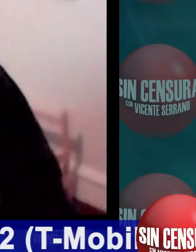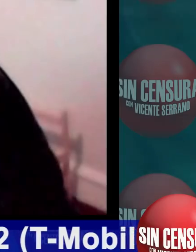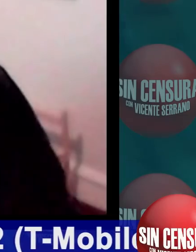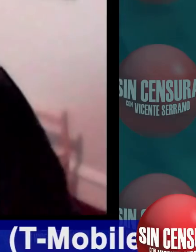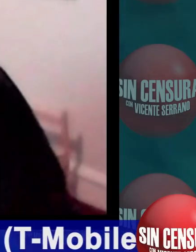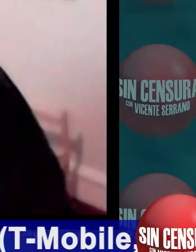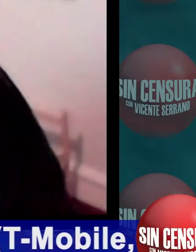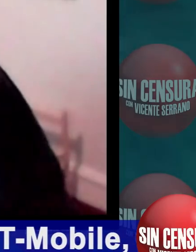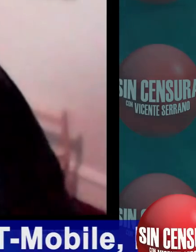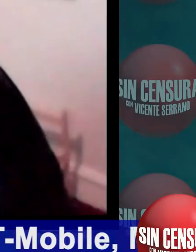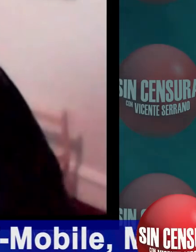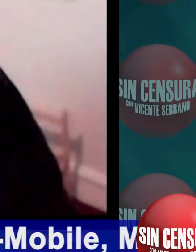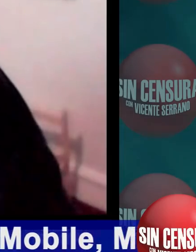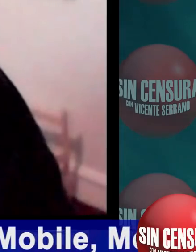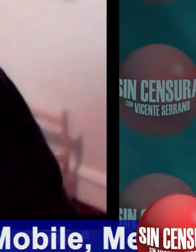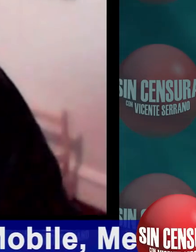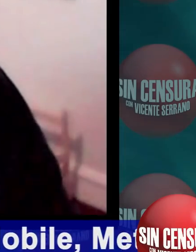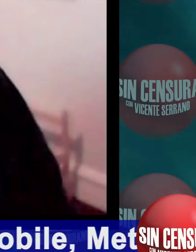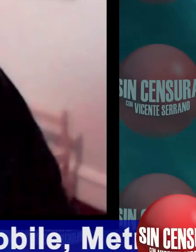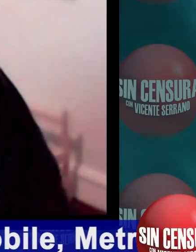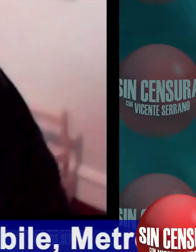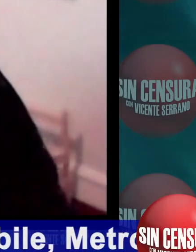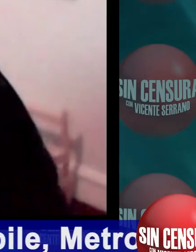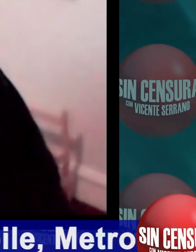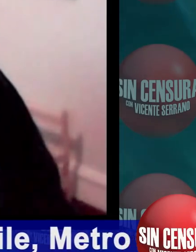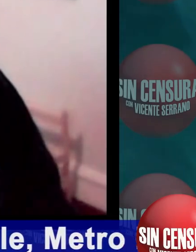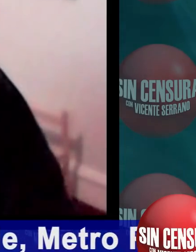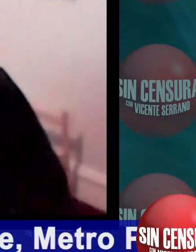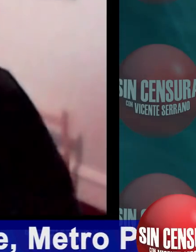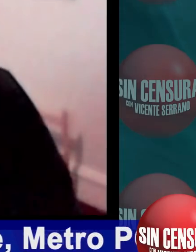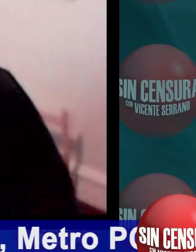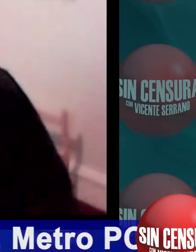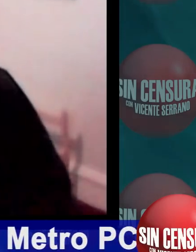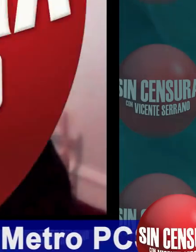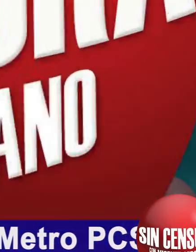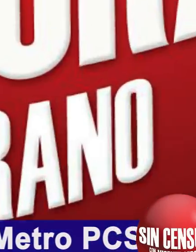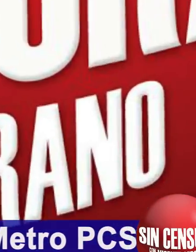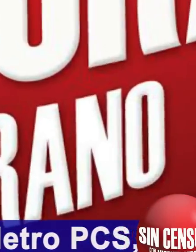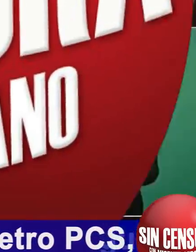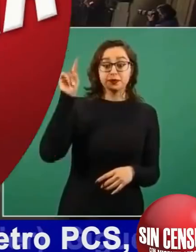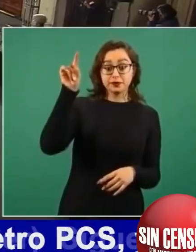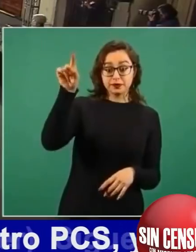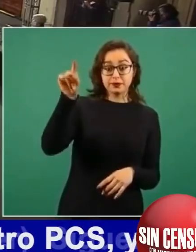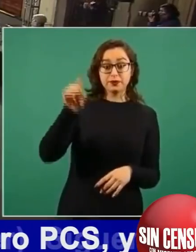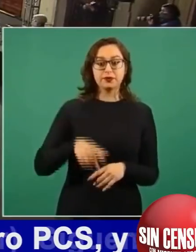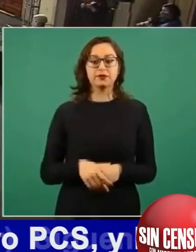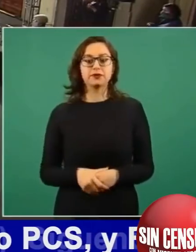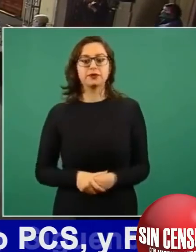este enlace con nosotros y hablarnos de estos planteamientos. Adelante, doña Ceci. Allá,